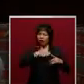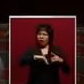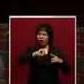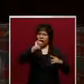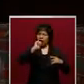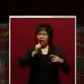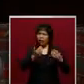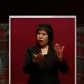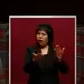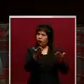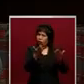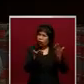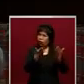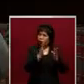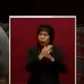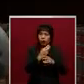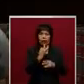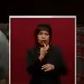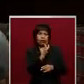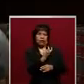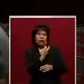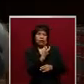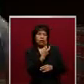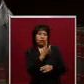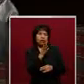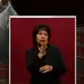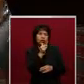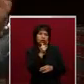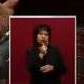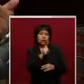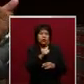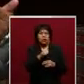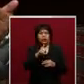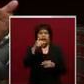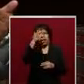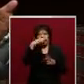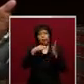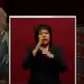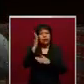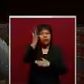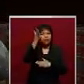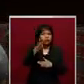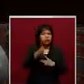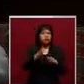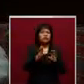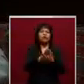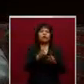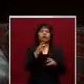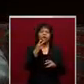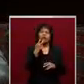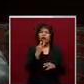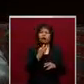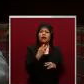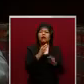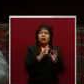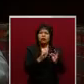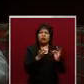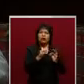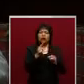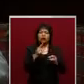comparación, porque sin eso no podrían acceder a otros aprendizajes. Eso es clave. Entonces, que un